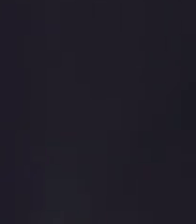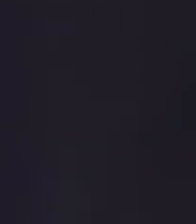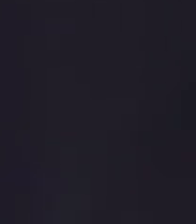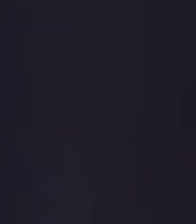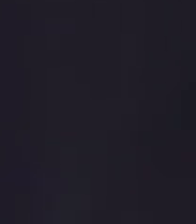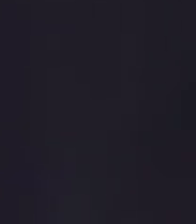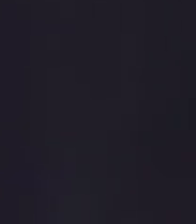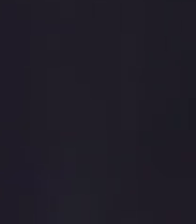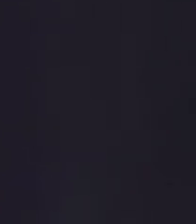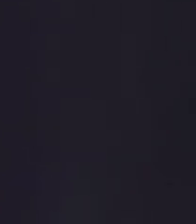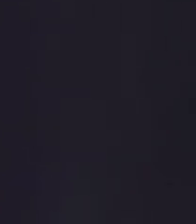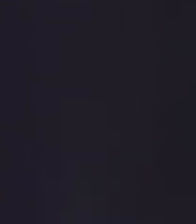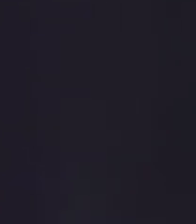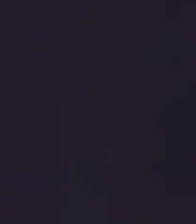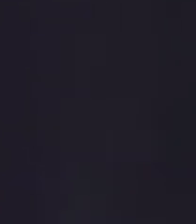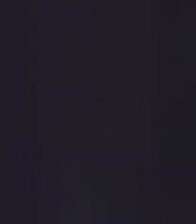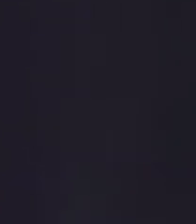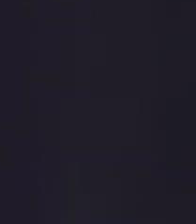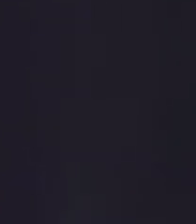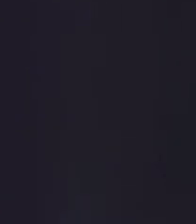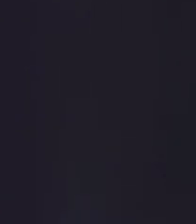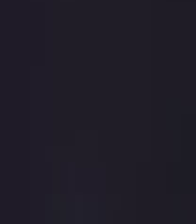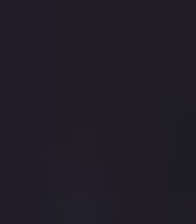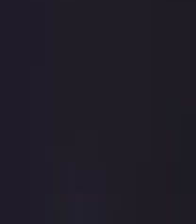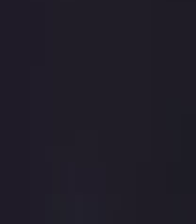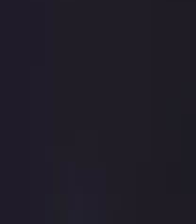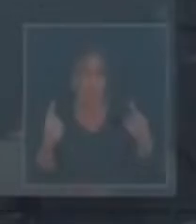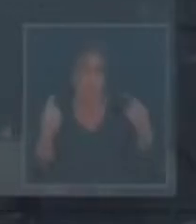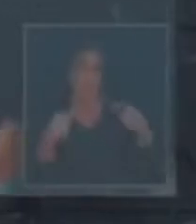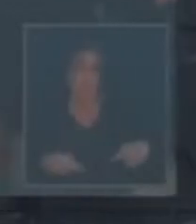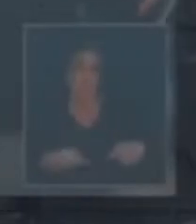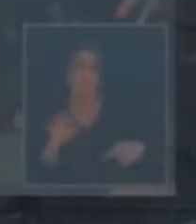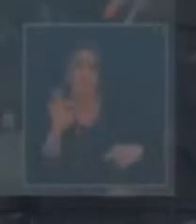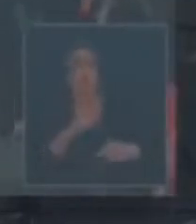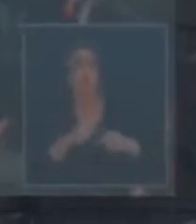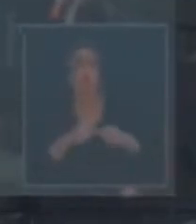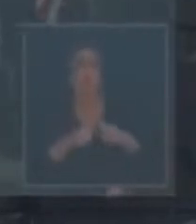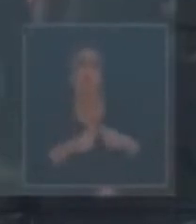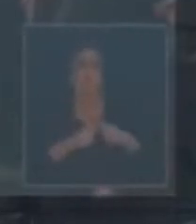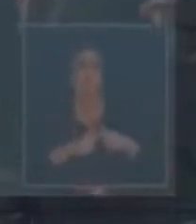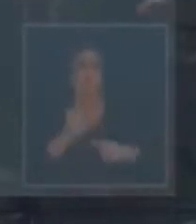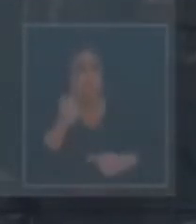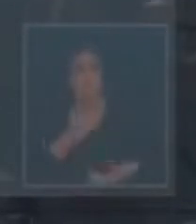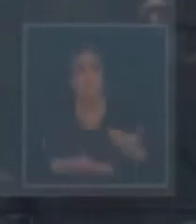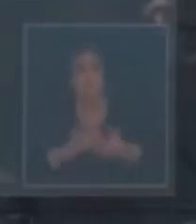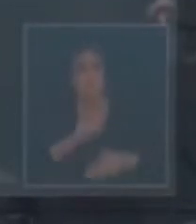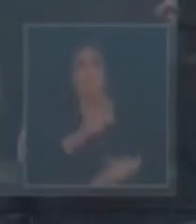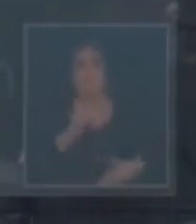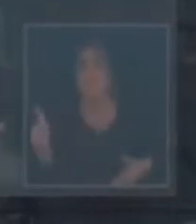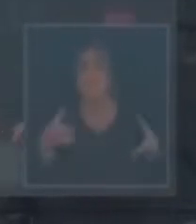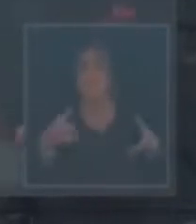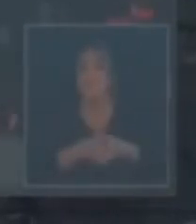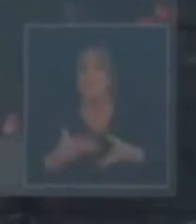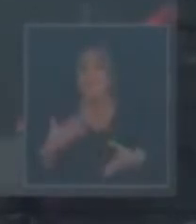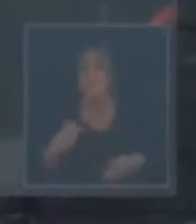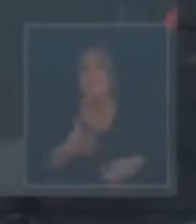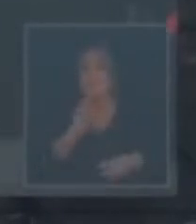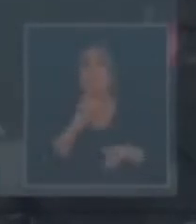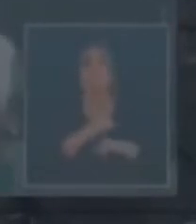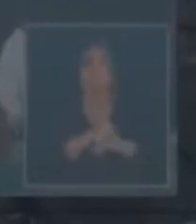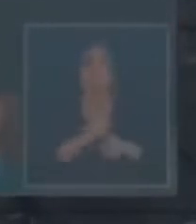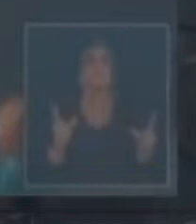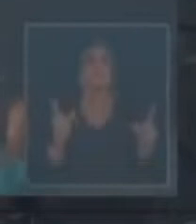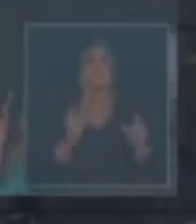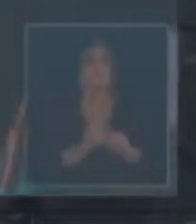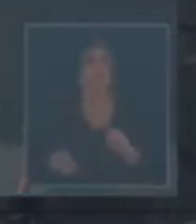que respete los impuestos que ustedes pagan. Si gana el Partido Nacional, se terminó el aumento